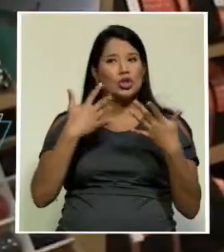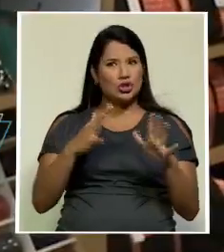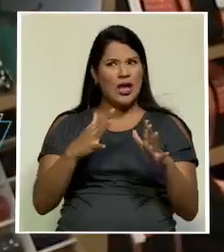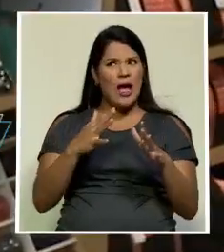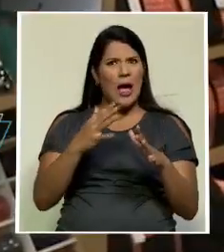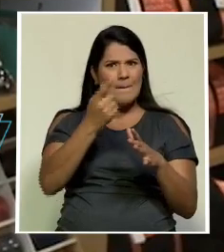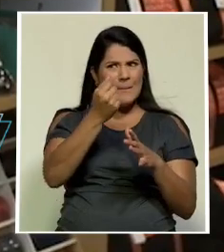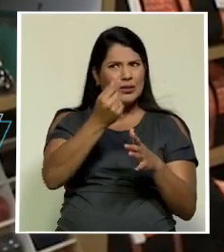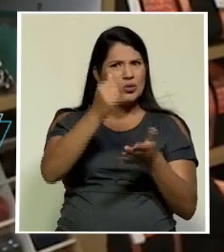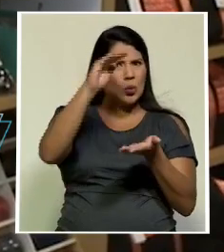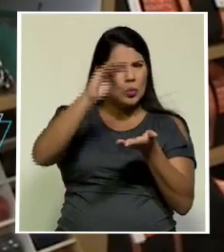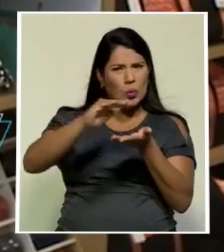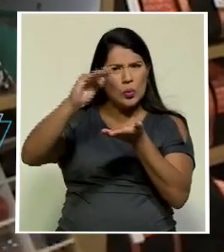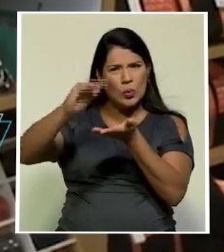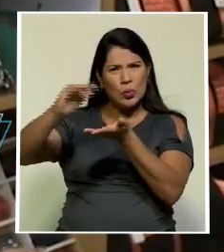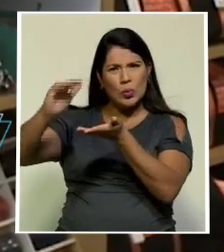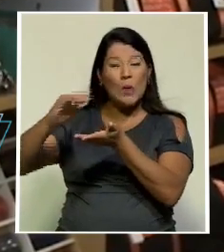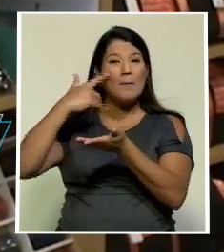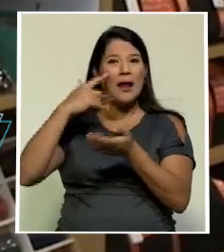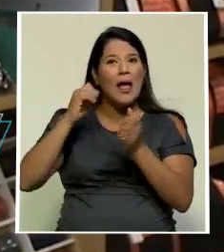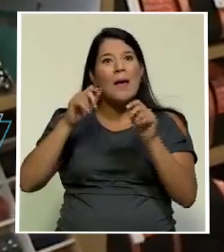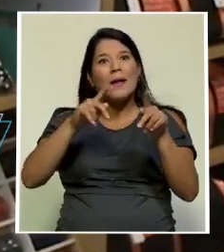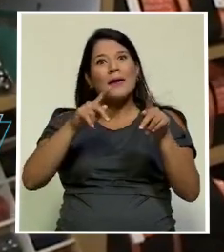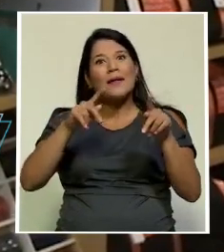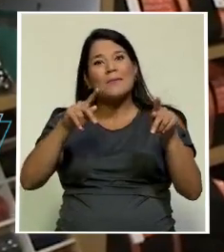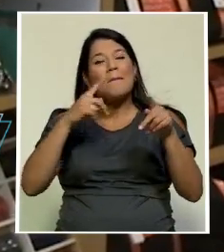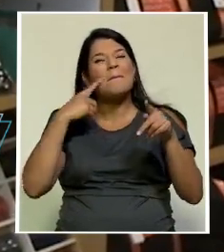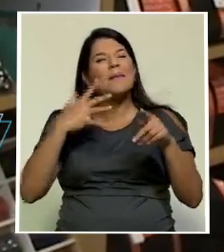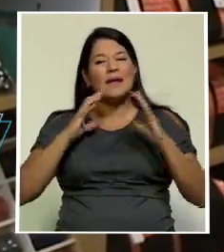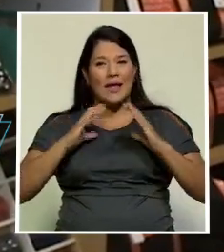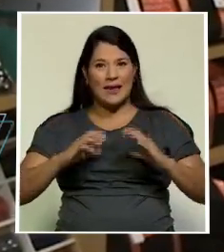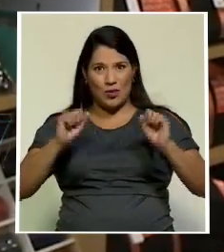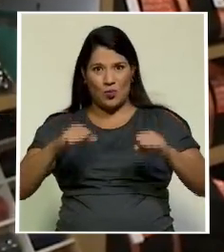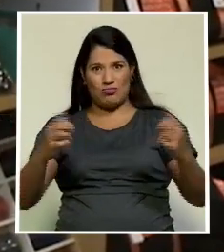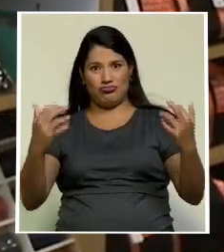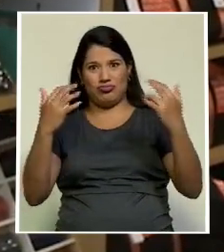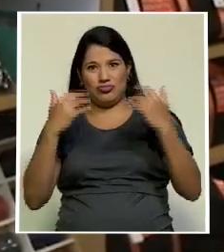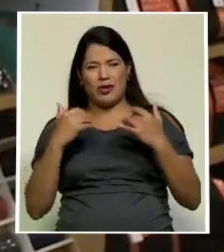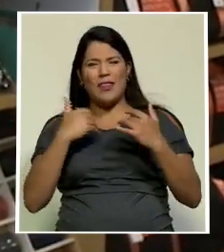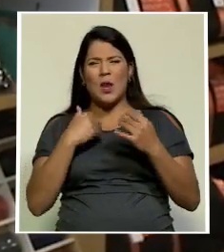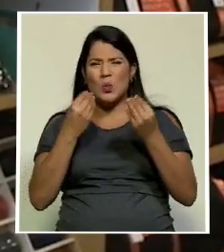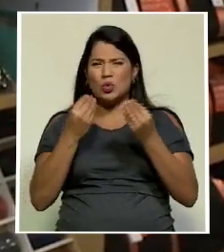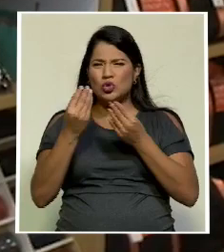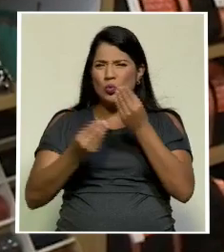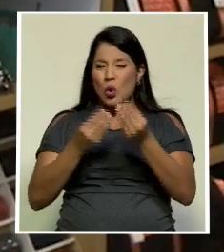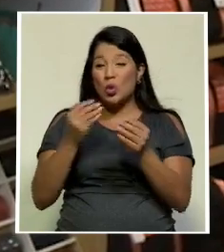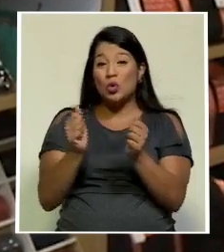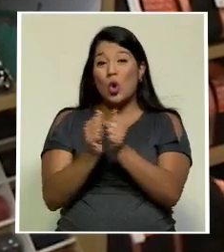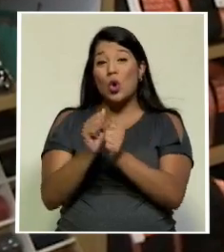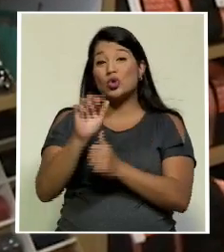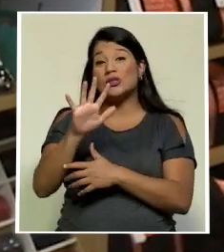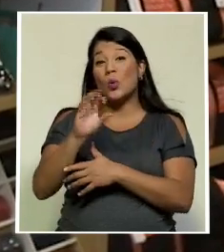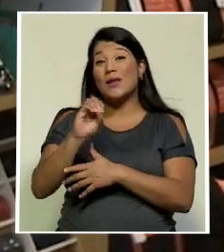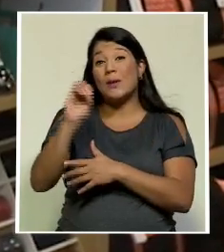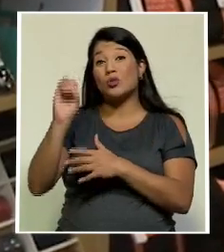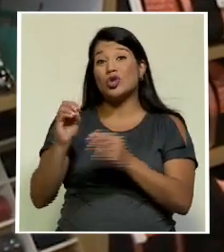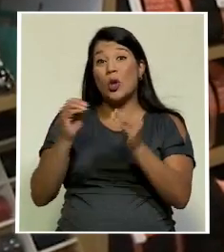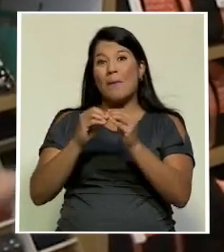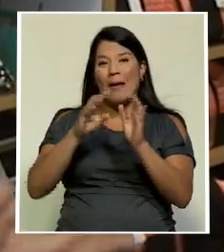muchos productos para así poder llamar la atención de los clientes ahorita como tal. Tenemos muchos productos con un 50% de descuento, hemos